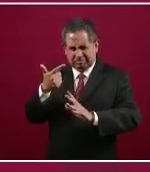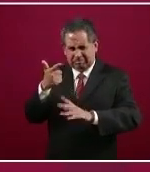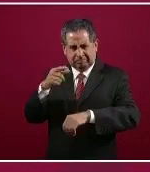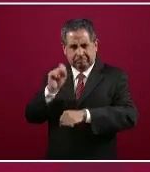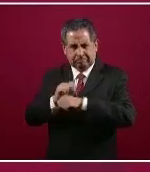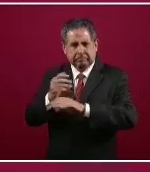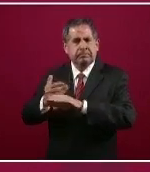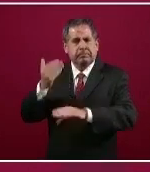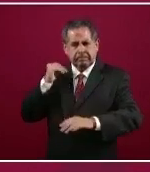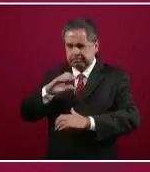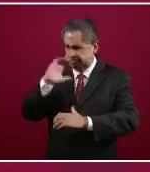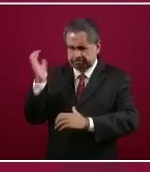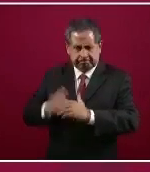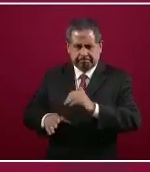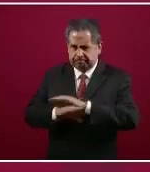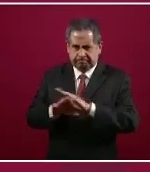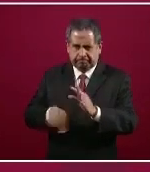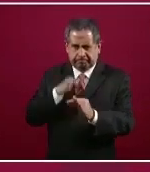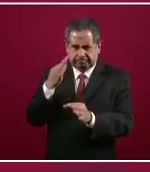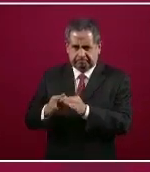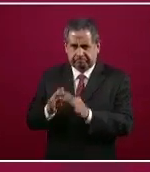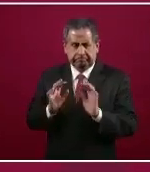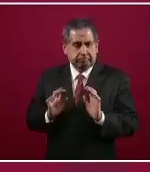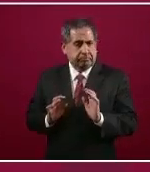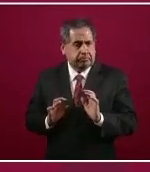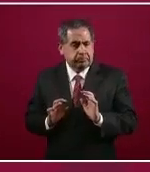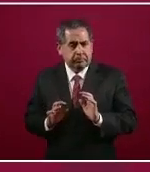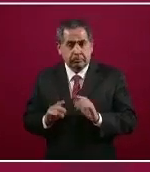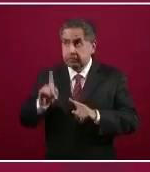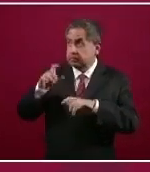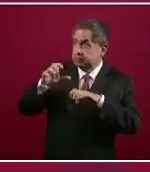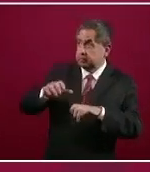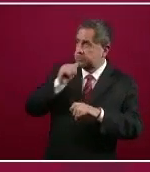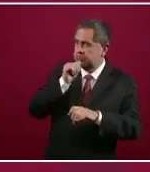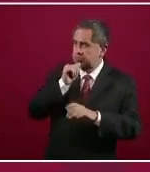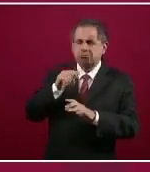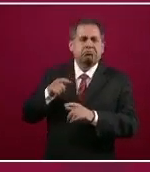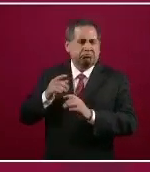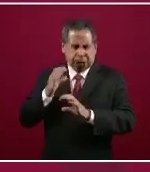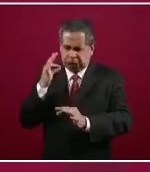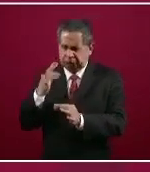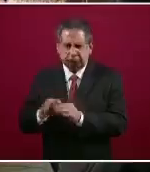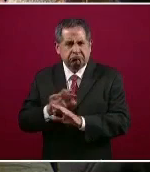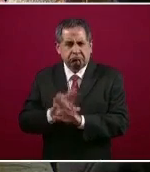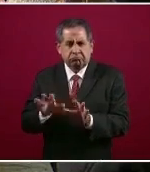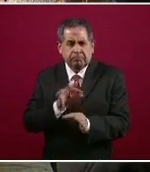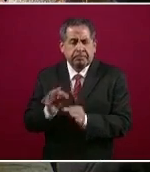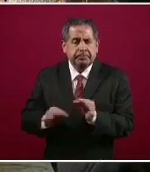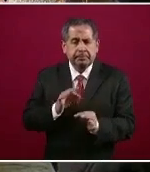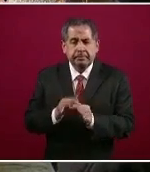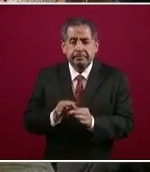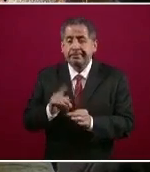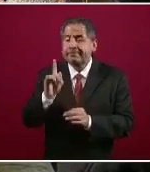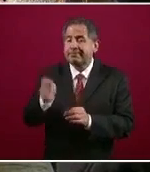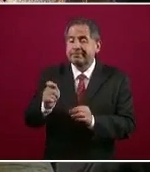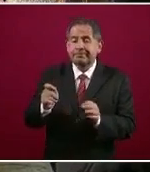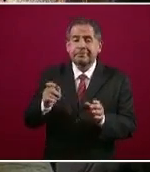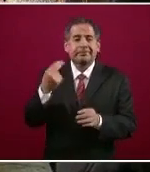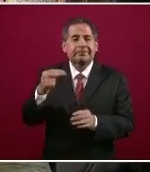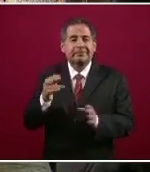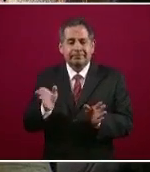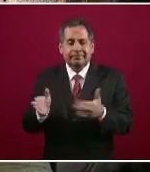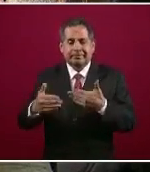más. De hecho, se terminó antes de que iniciara la temporada de lluvias. La caja de